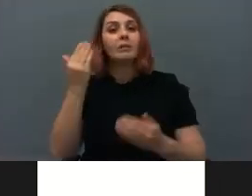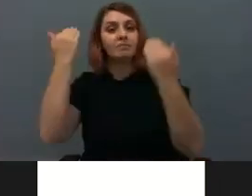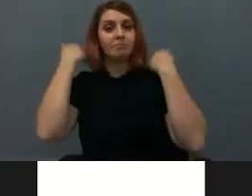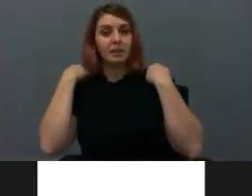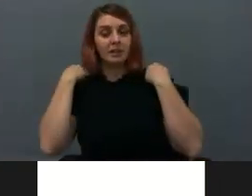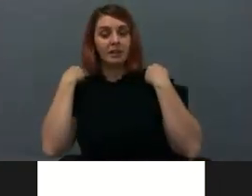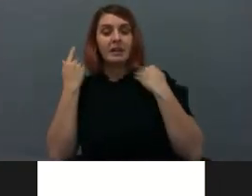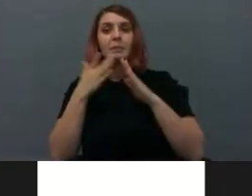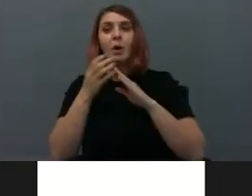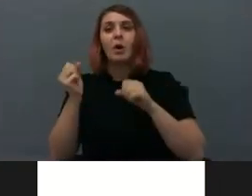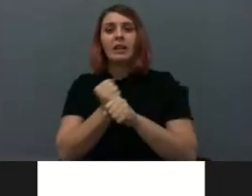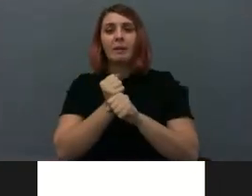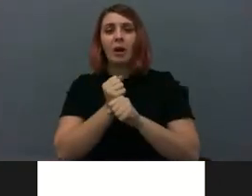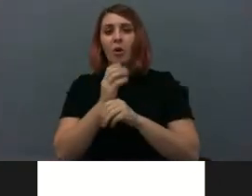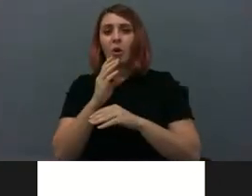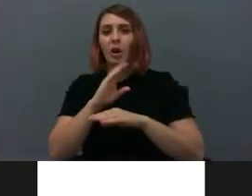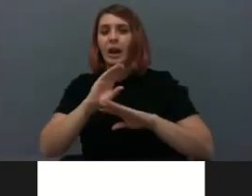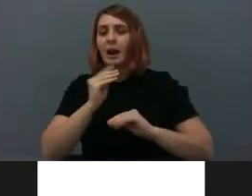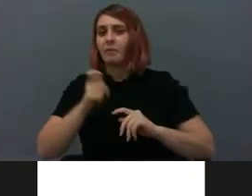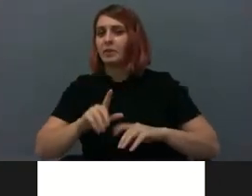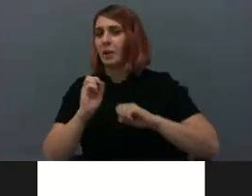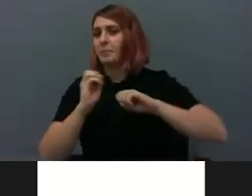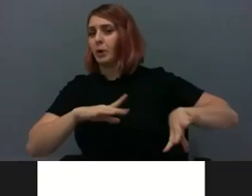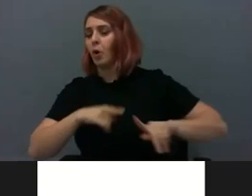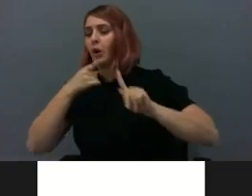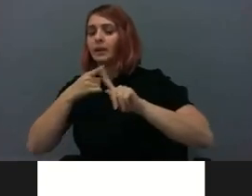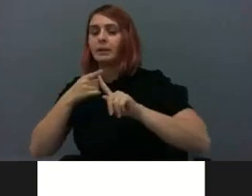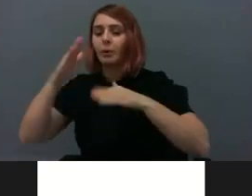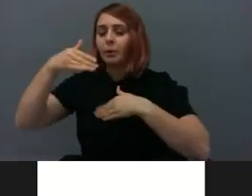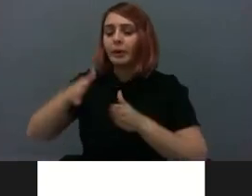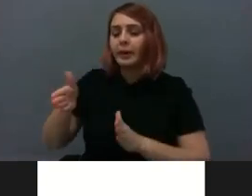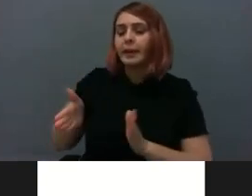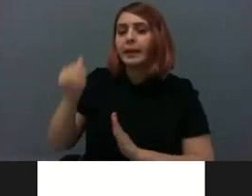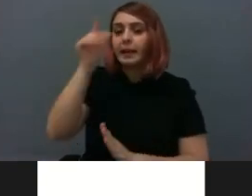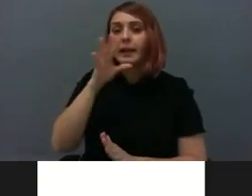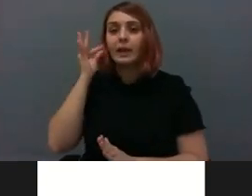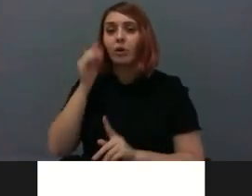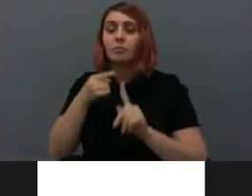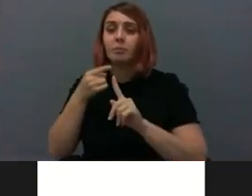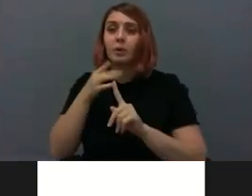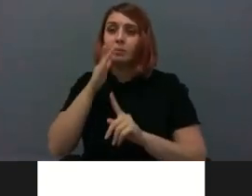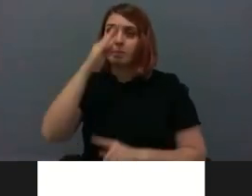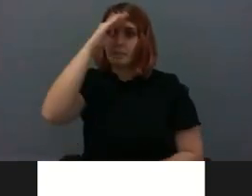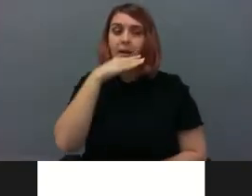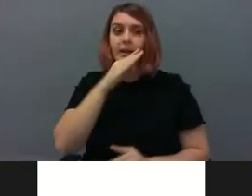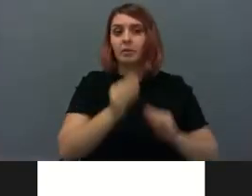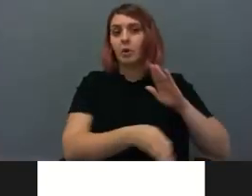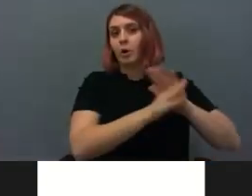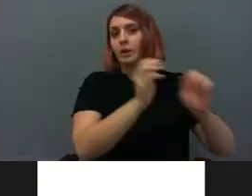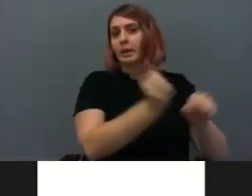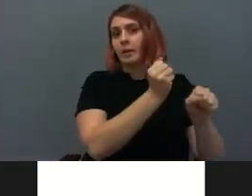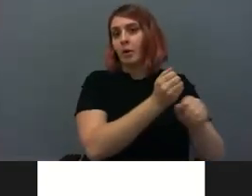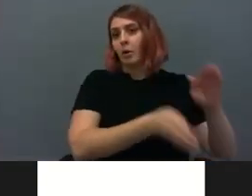carrera profesional y son las que sacrifican su trabajo para atender a sus hijos en pro de sus parejas, que son las que prosperan o por lo menos lo